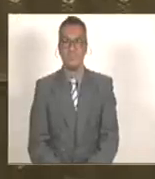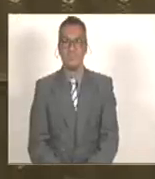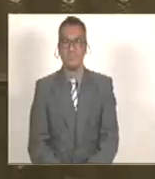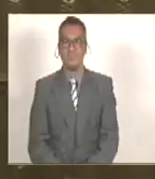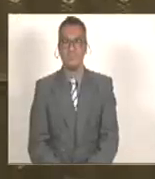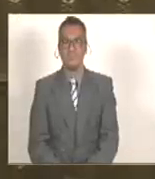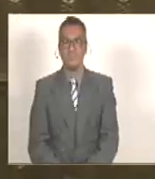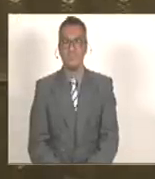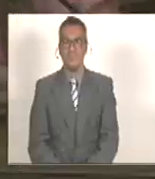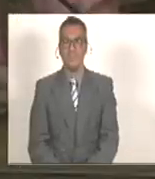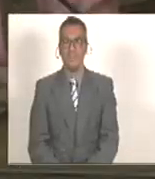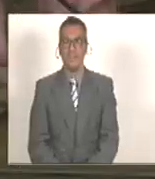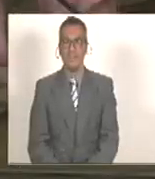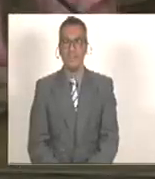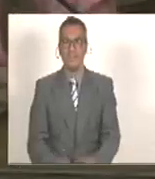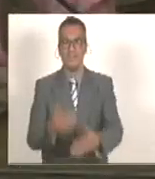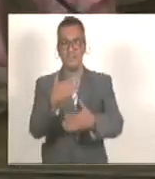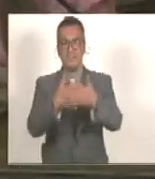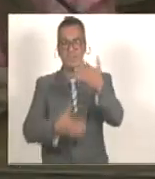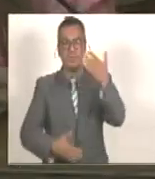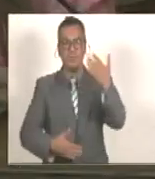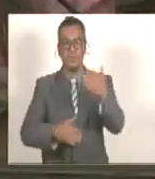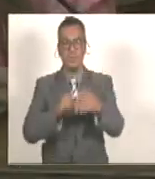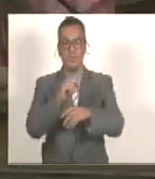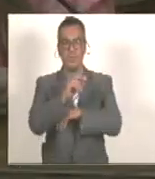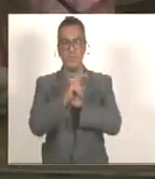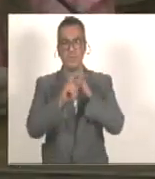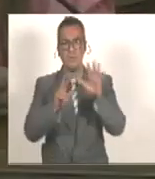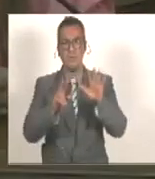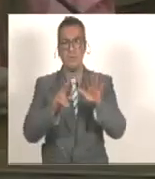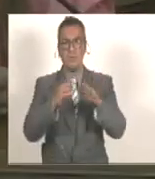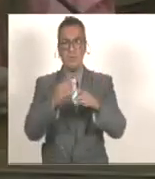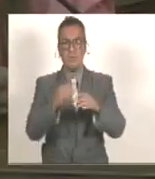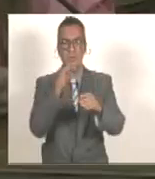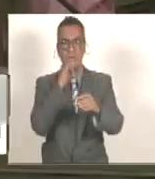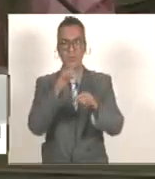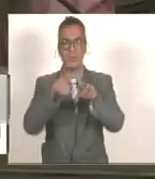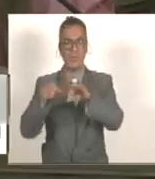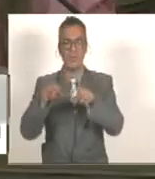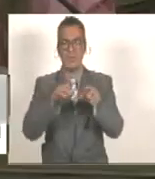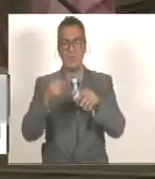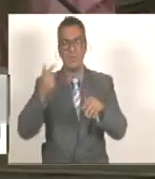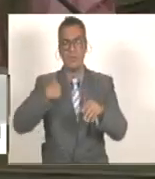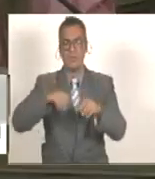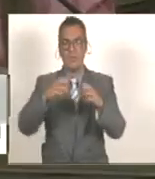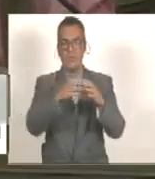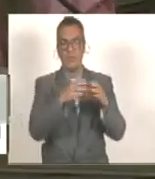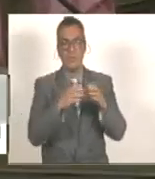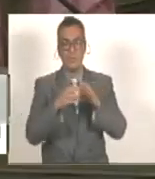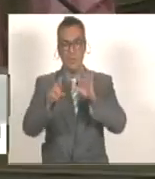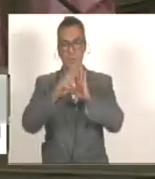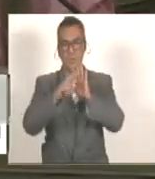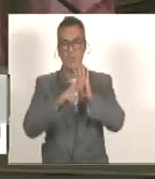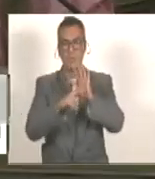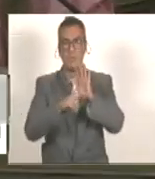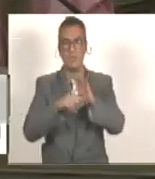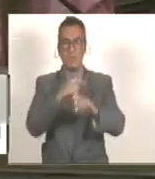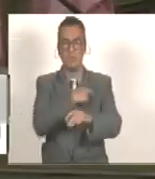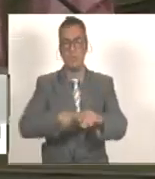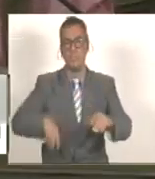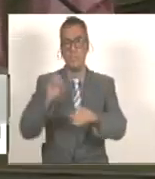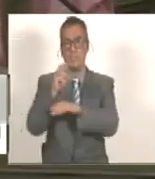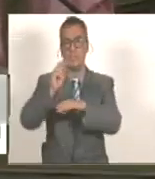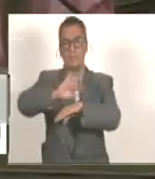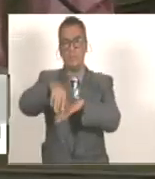de 2023. Acta número 46. Se denuncia a Secretaría de Existencia del Código Parlamentario, el presidente de la Asamblea